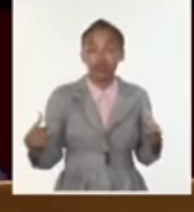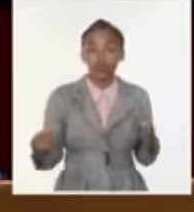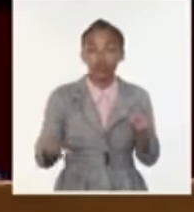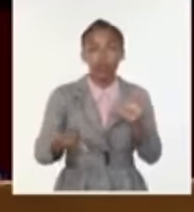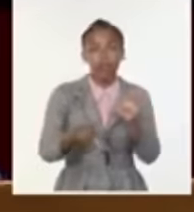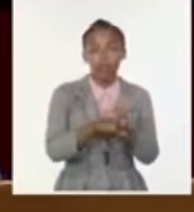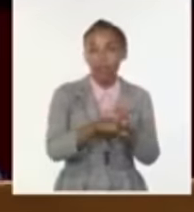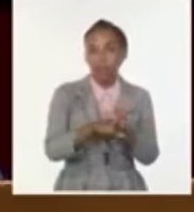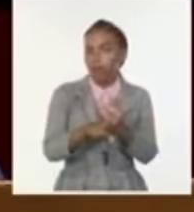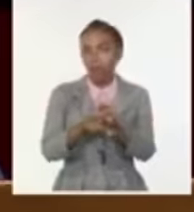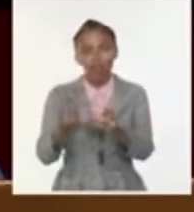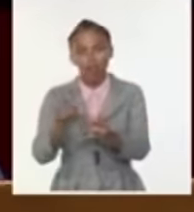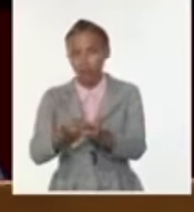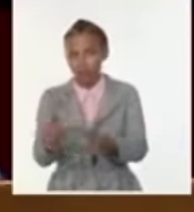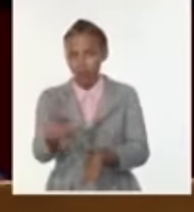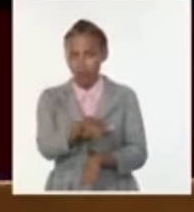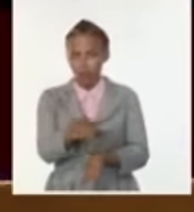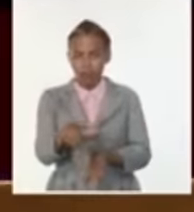ilegal.